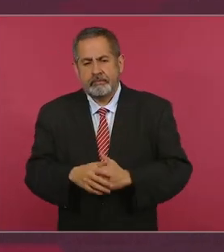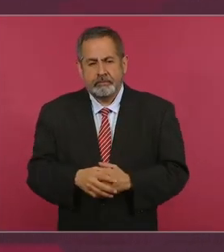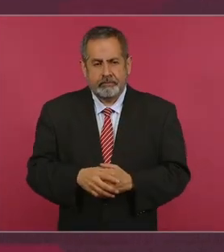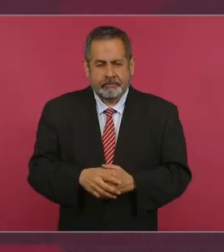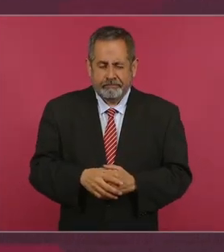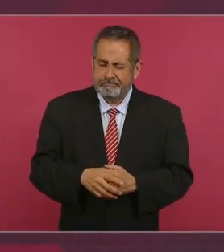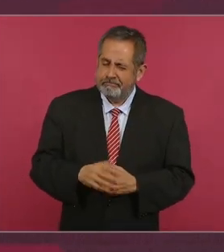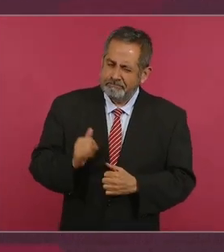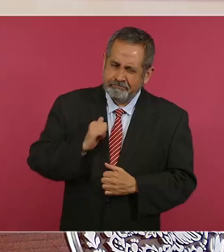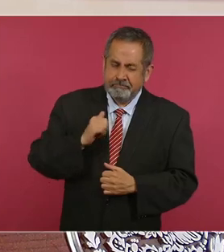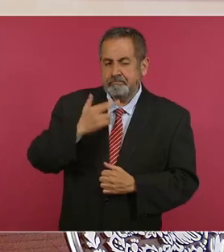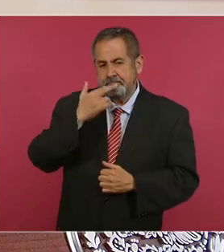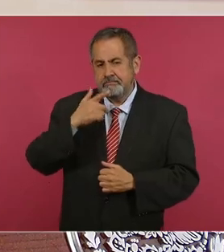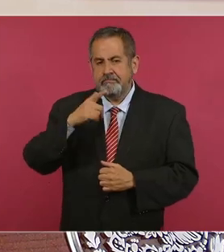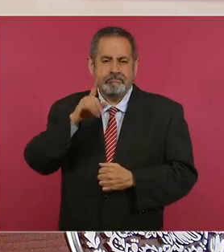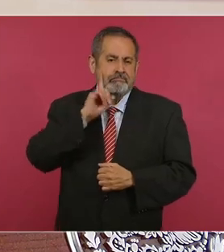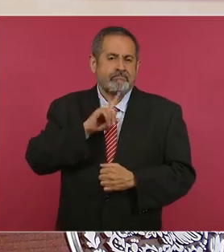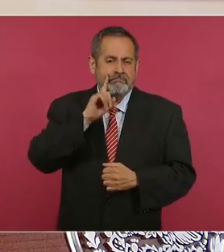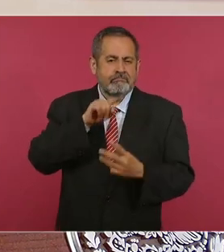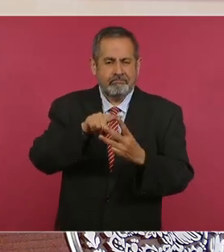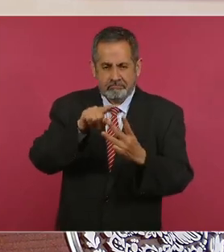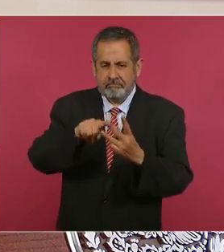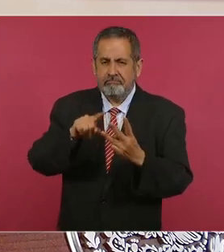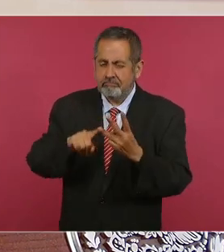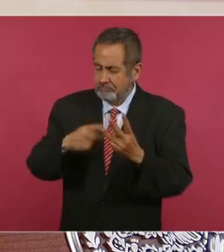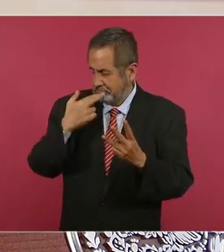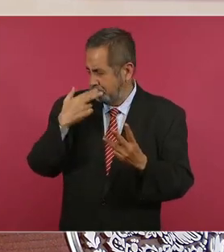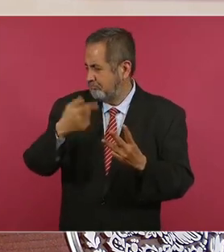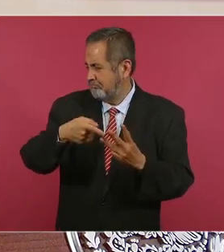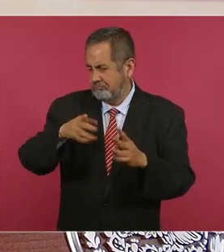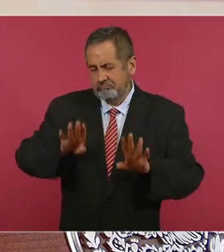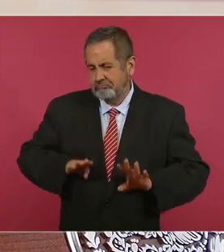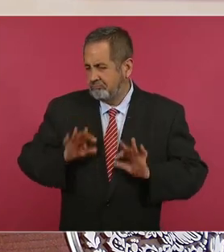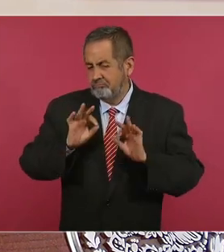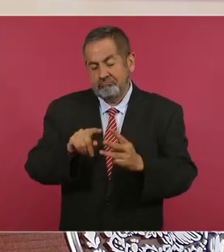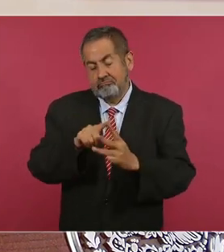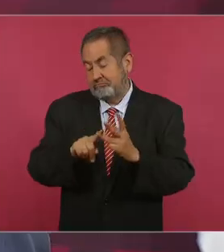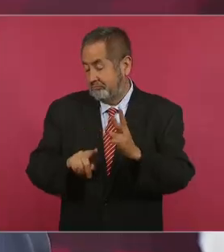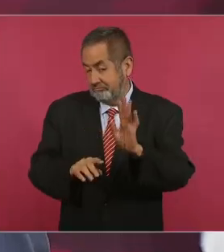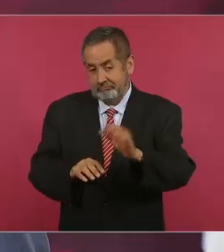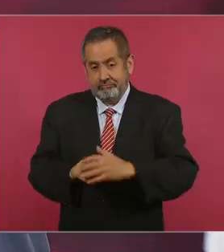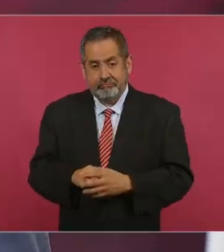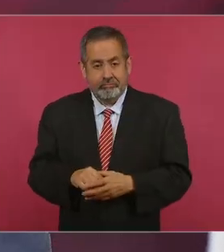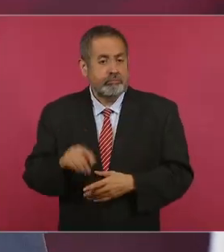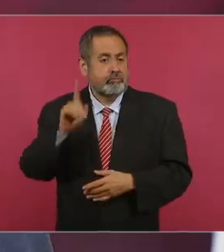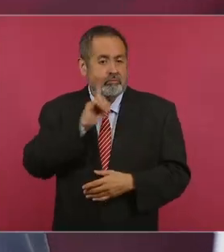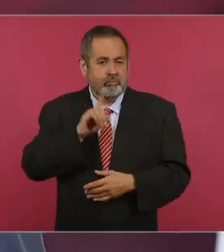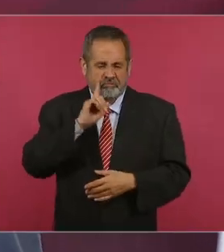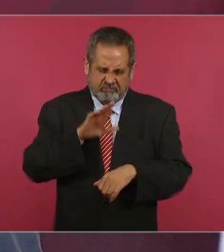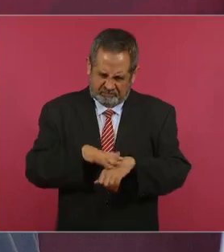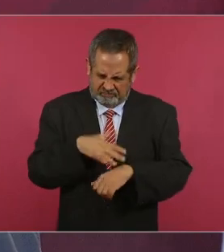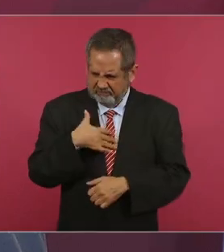Tengo más ventaja con las con las mujeres porque la mujer es más